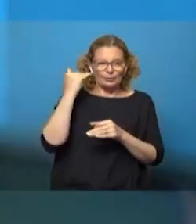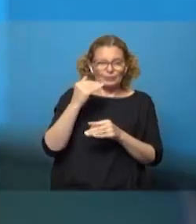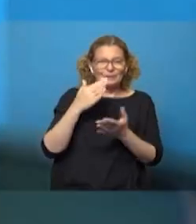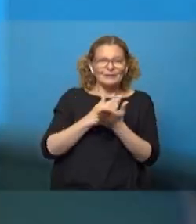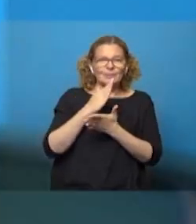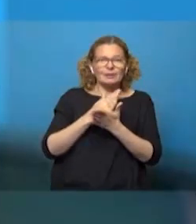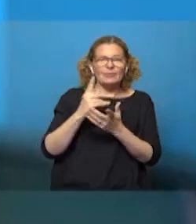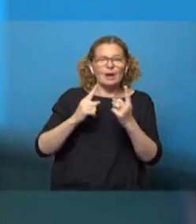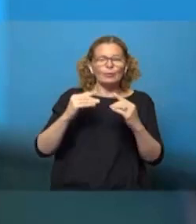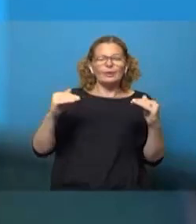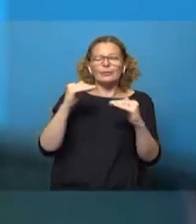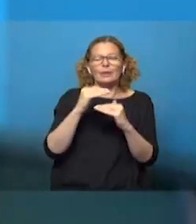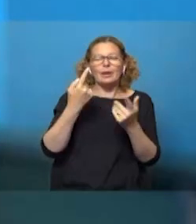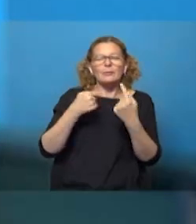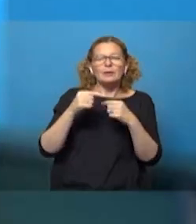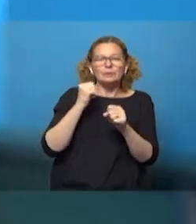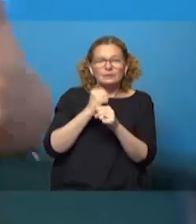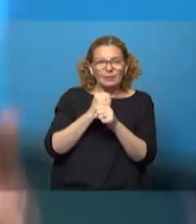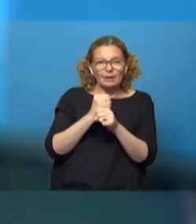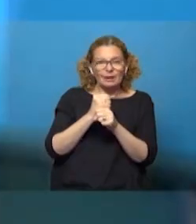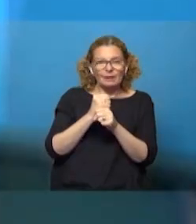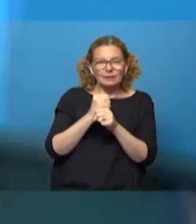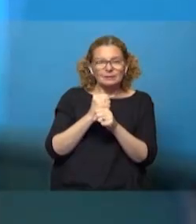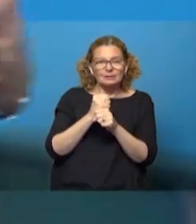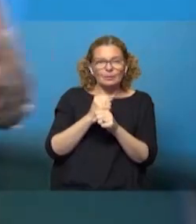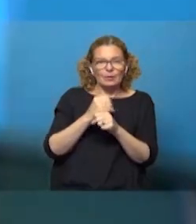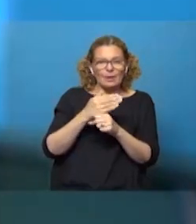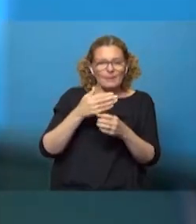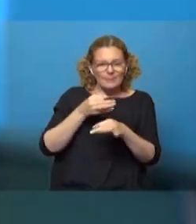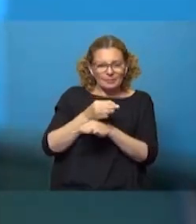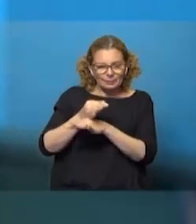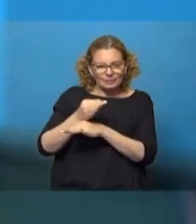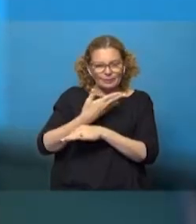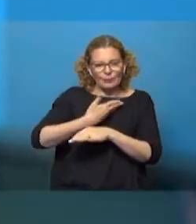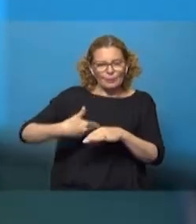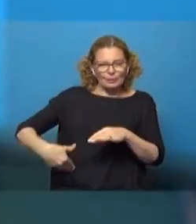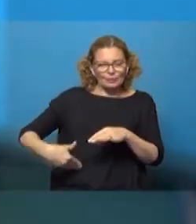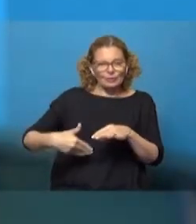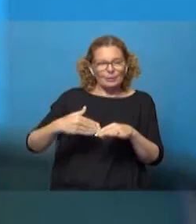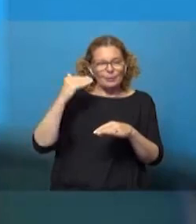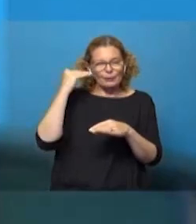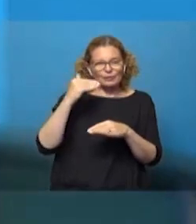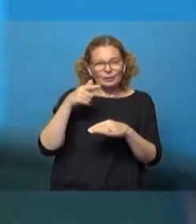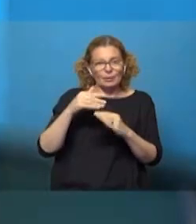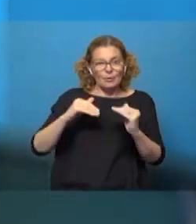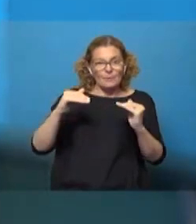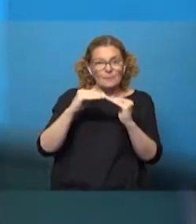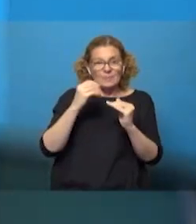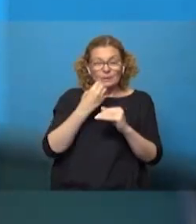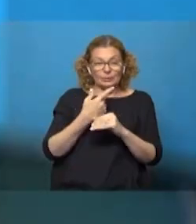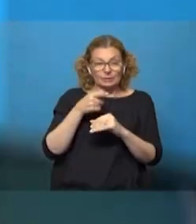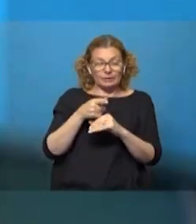siempre va a haber desigualdades Pero entonces trabajar en la medida de la formación te permite por lo menos tratar de emparejar lo más que se pueda